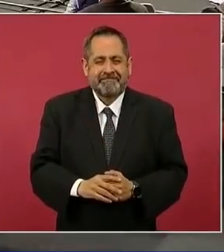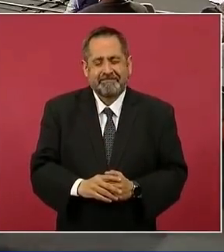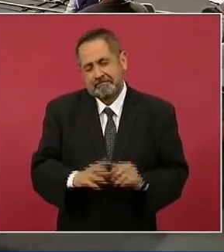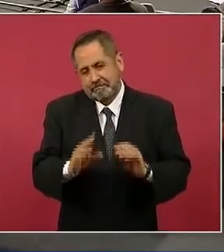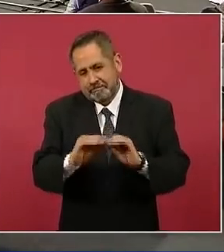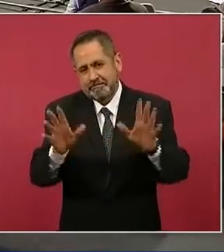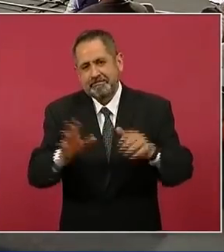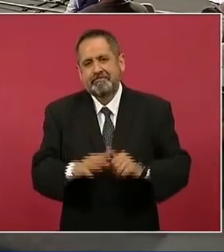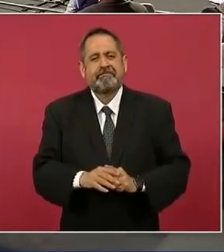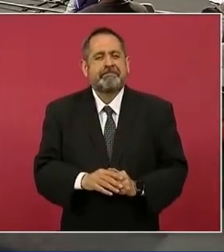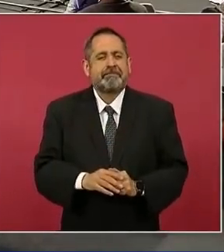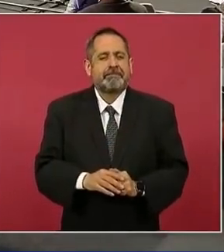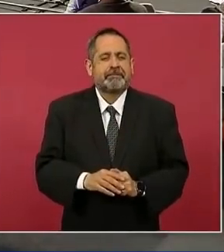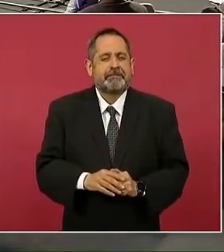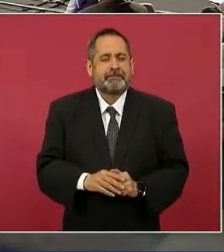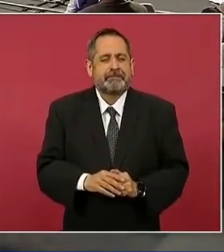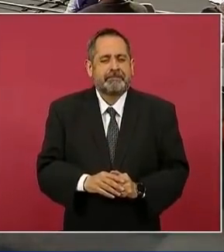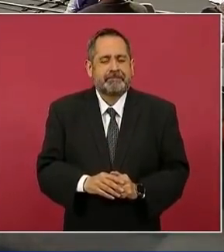Claro.